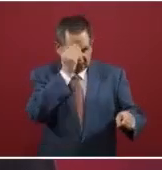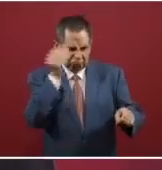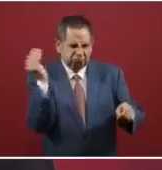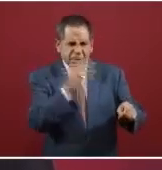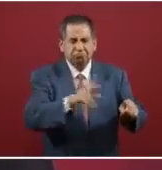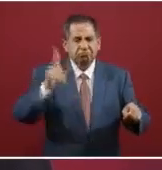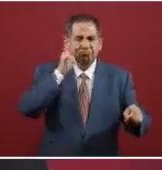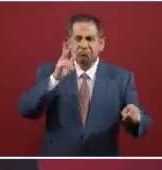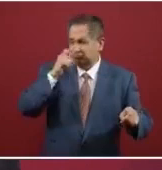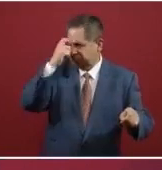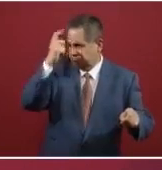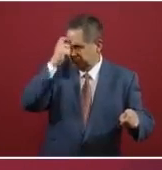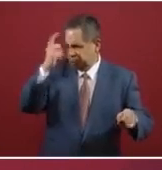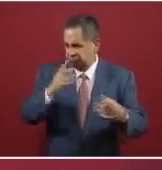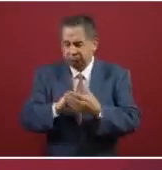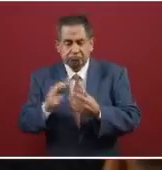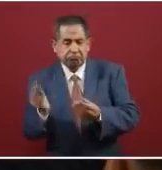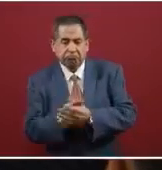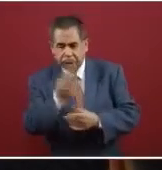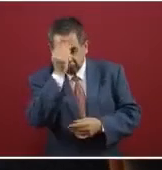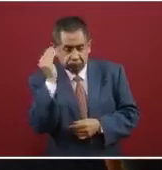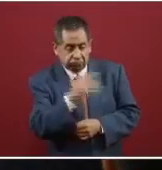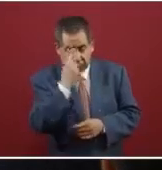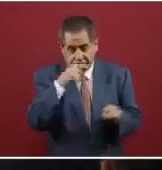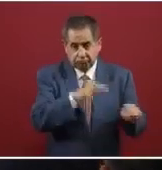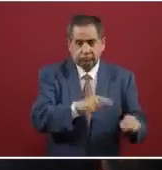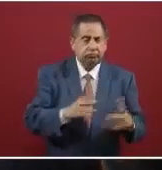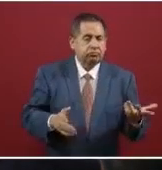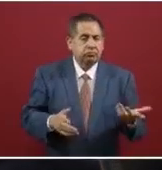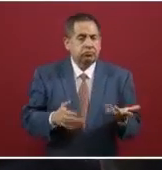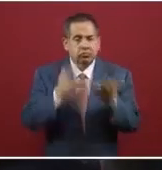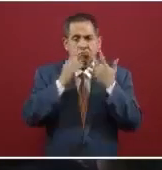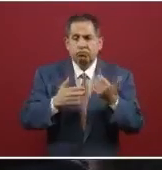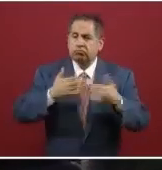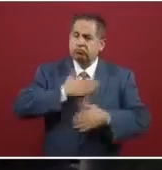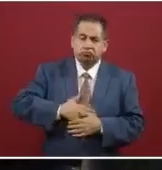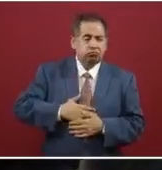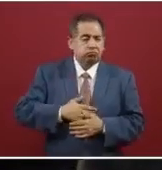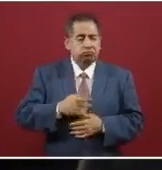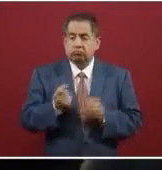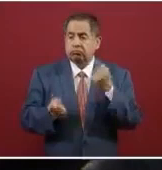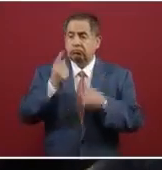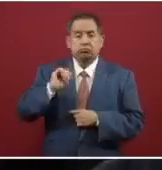delitos y se garantizaba impunidad